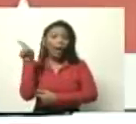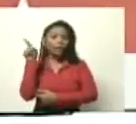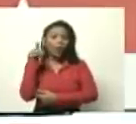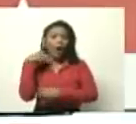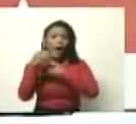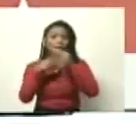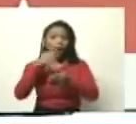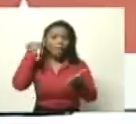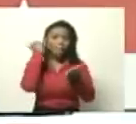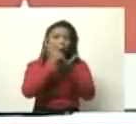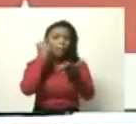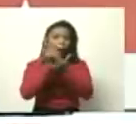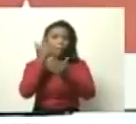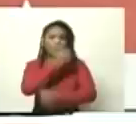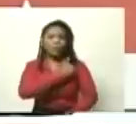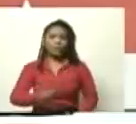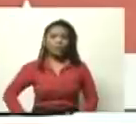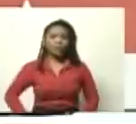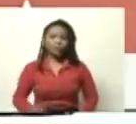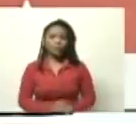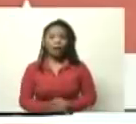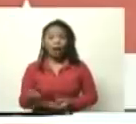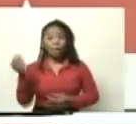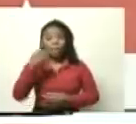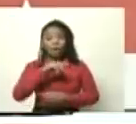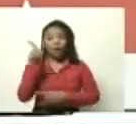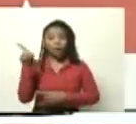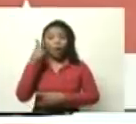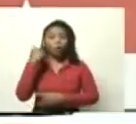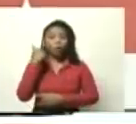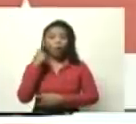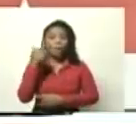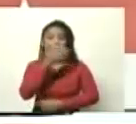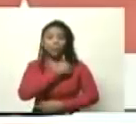asesinar candidatos presidenciales. Es más, está acostumbrado a